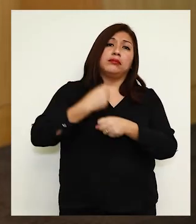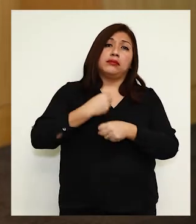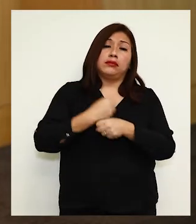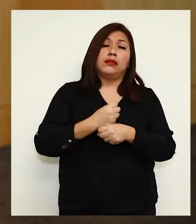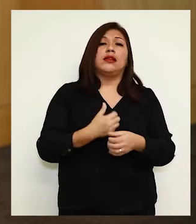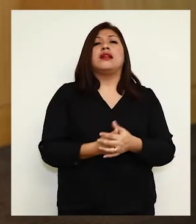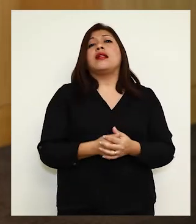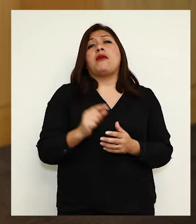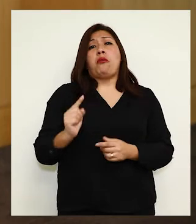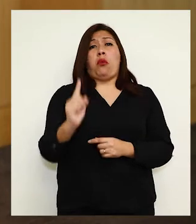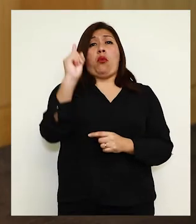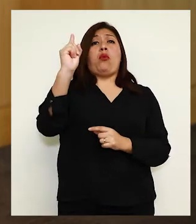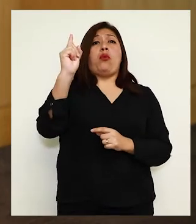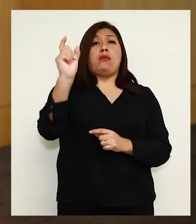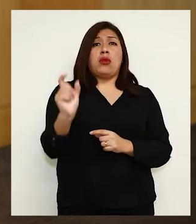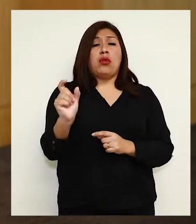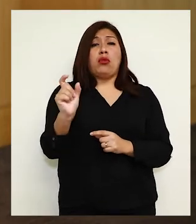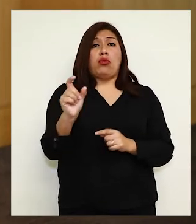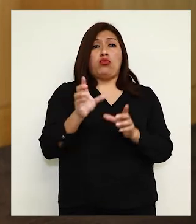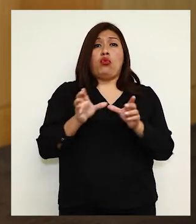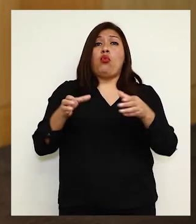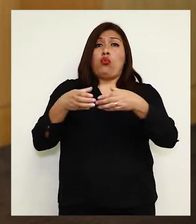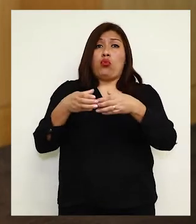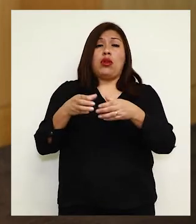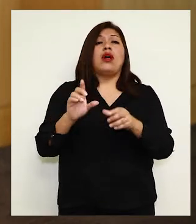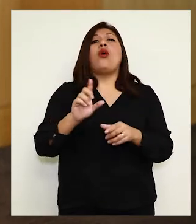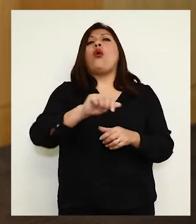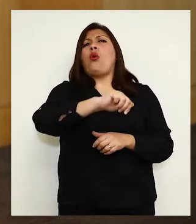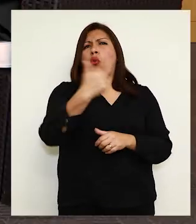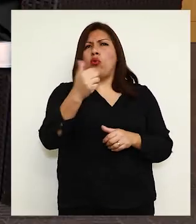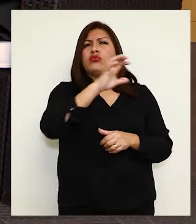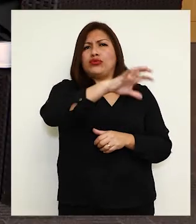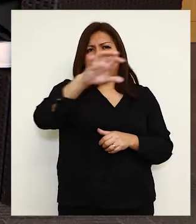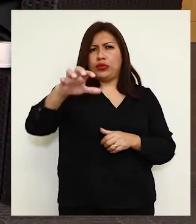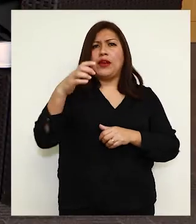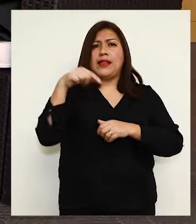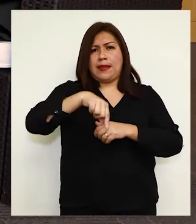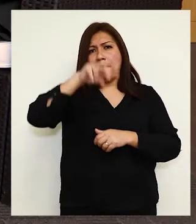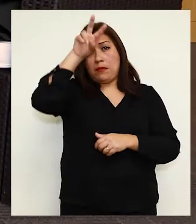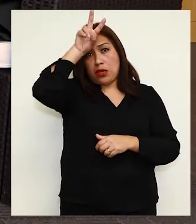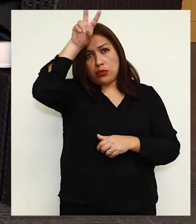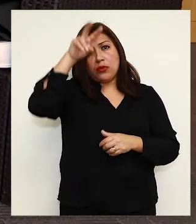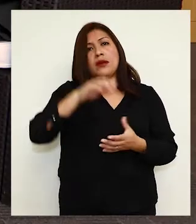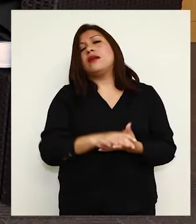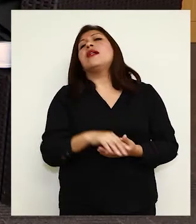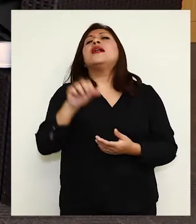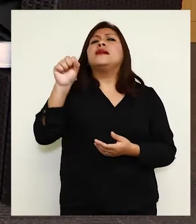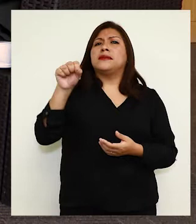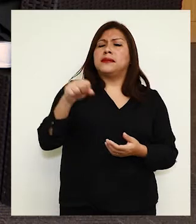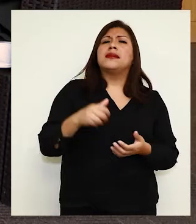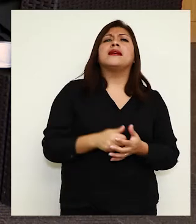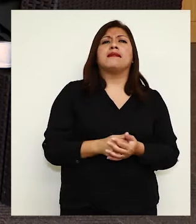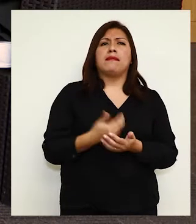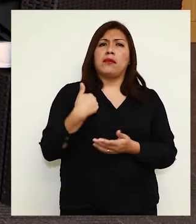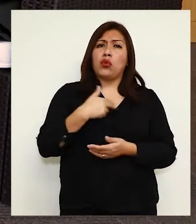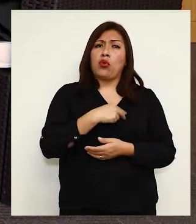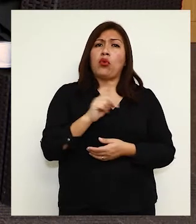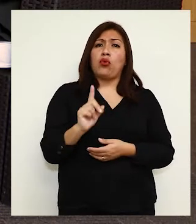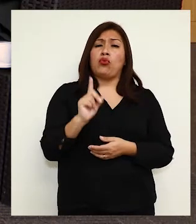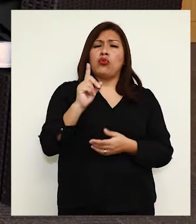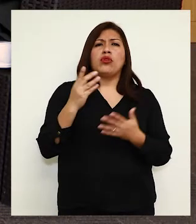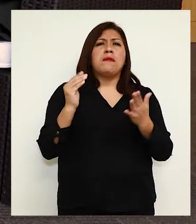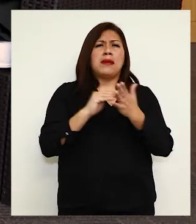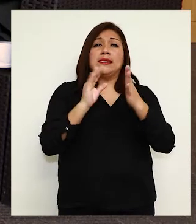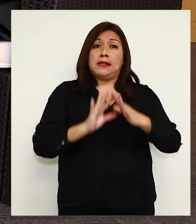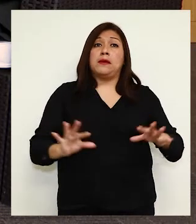nacional, no solamente en Lima, sino también en otros centros del país. Uno de los puntos que hemos desarrollado para lo que